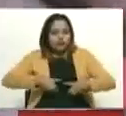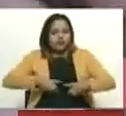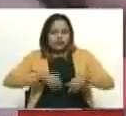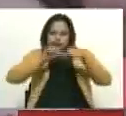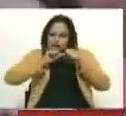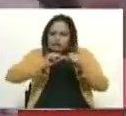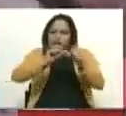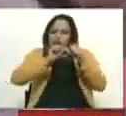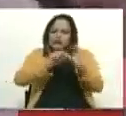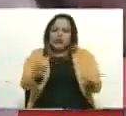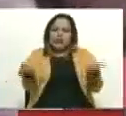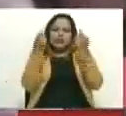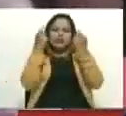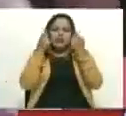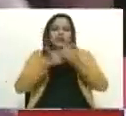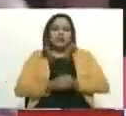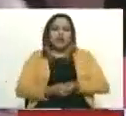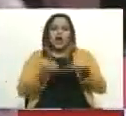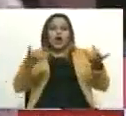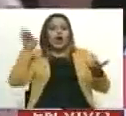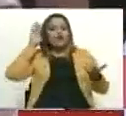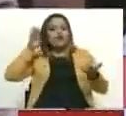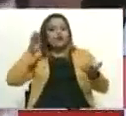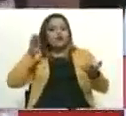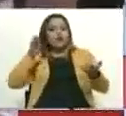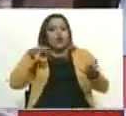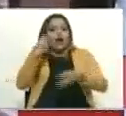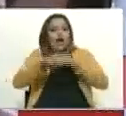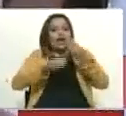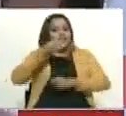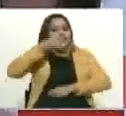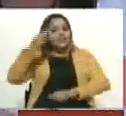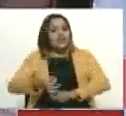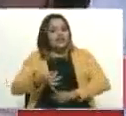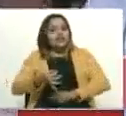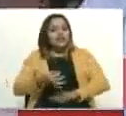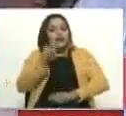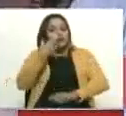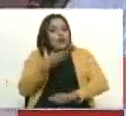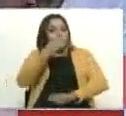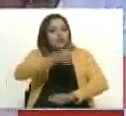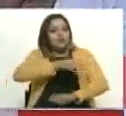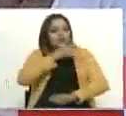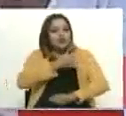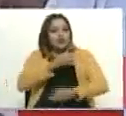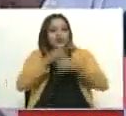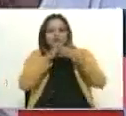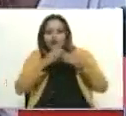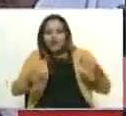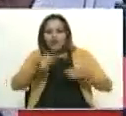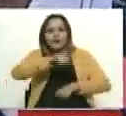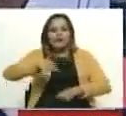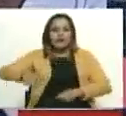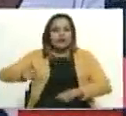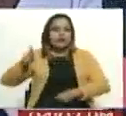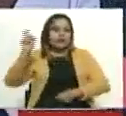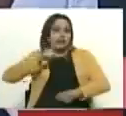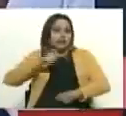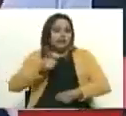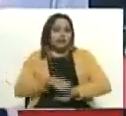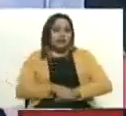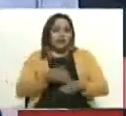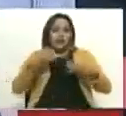resistencia nos ha enseñado que lo que viene ahora es la reconstrucción del estado de bienestar que todas y todos nos merecemos, sobre